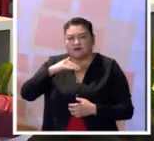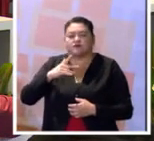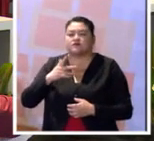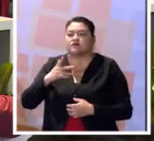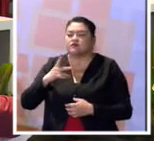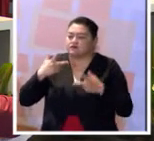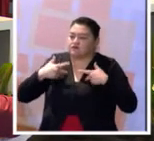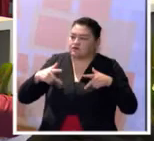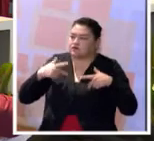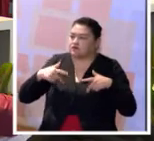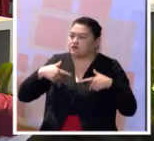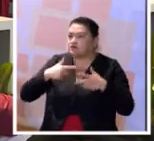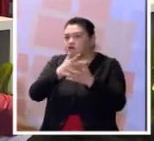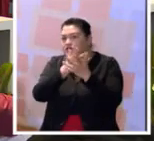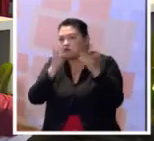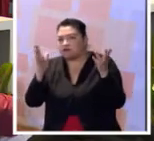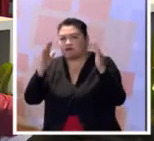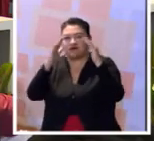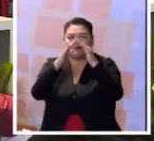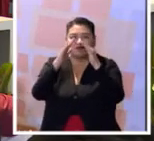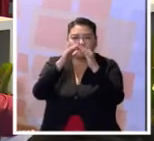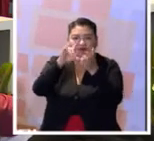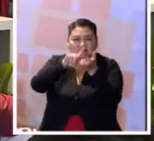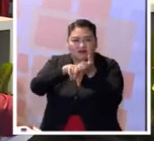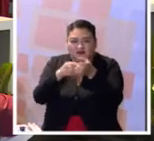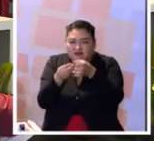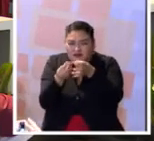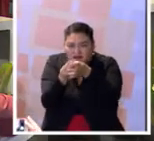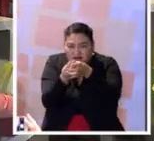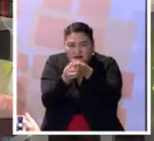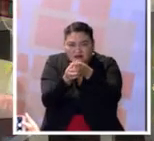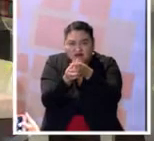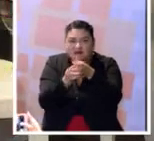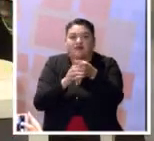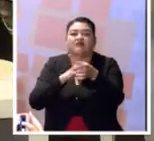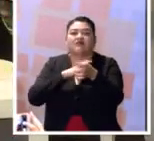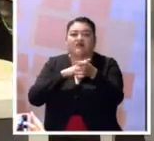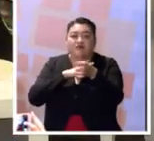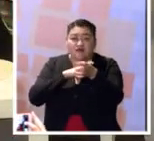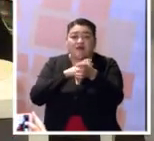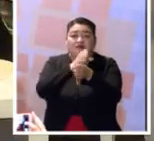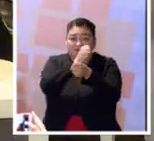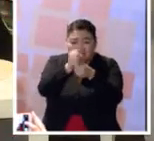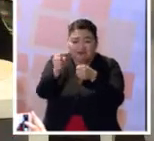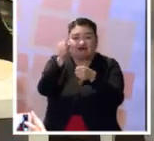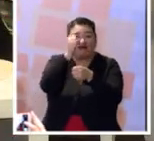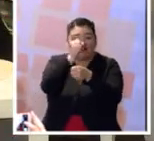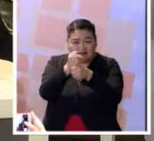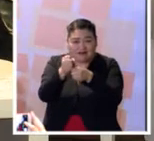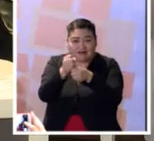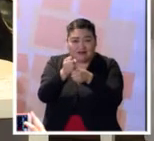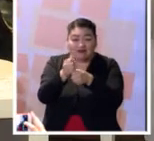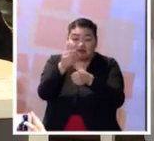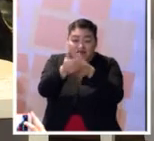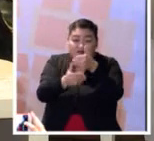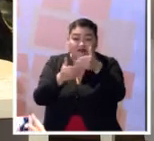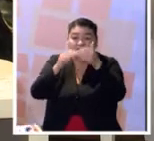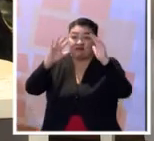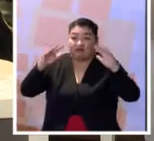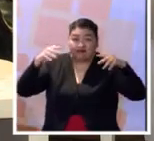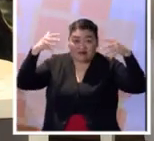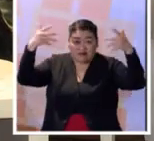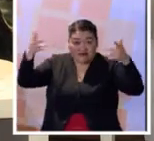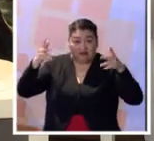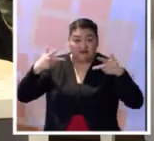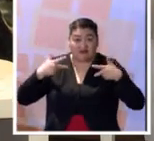privada, con todo este tema de los estereotipos, se traslada a la arena pública y se convierte en un